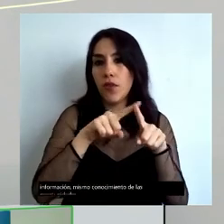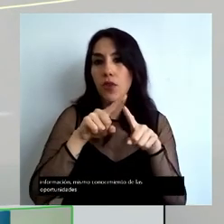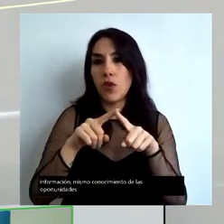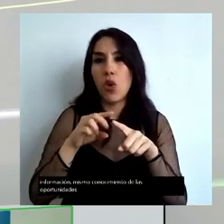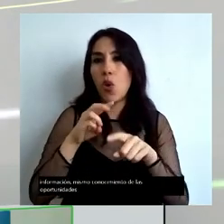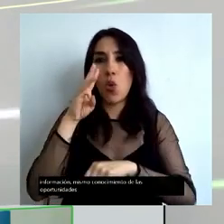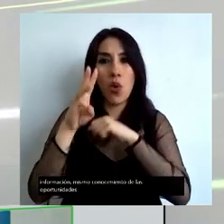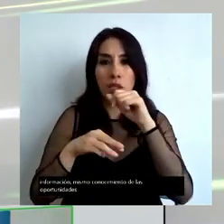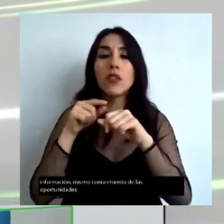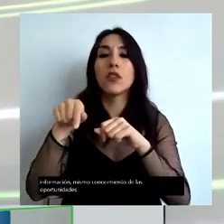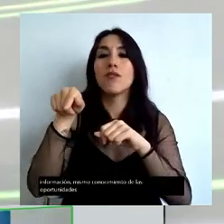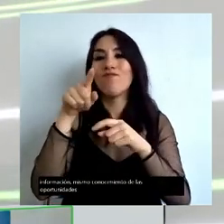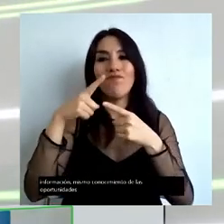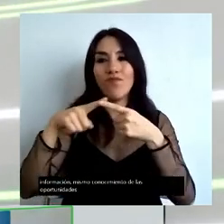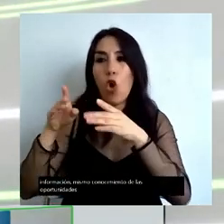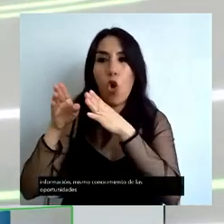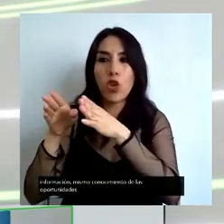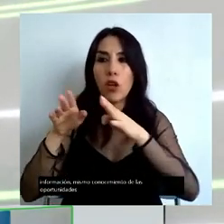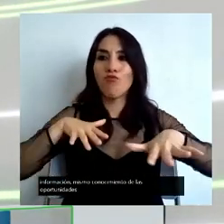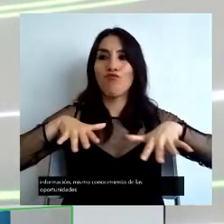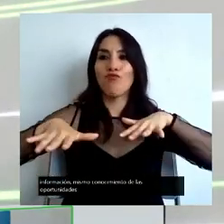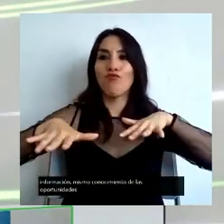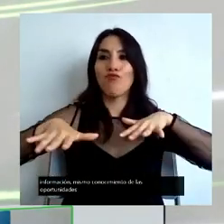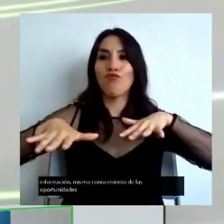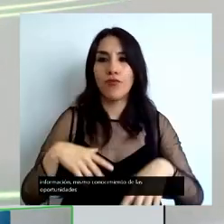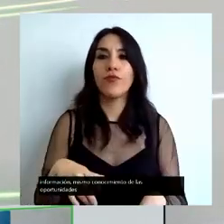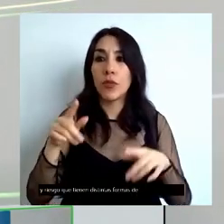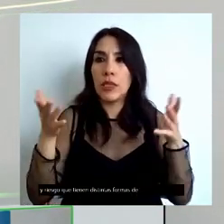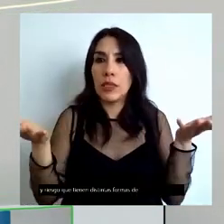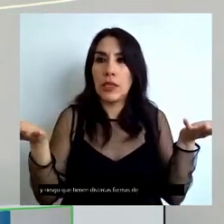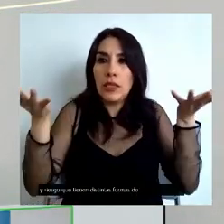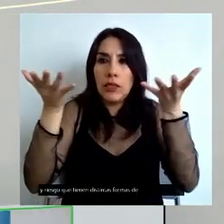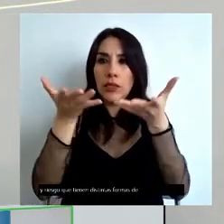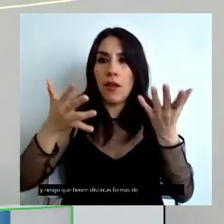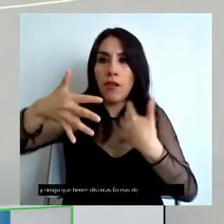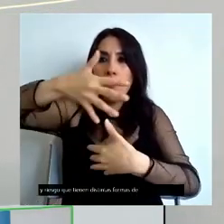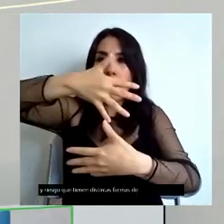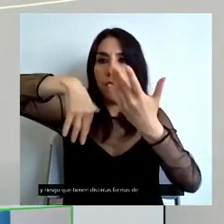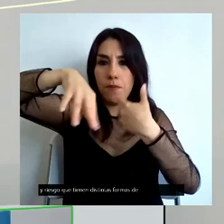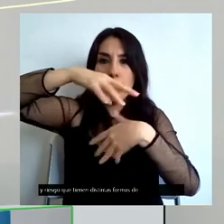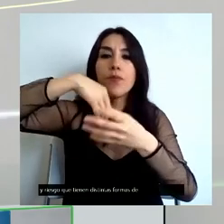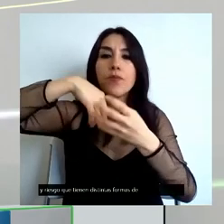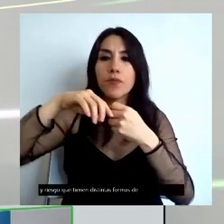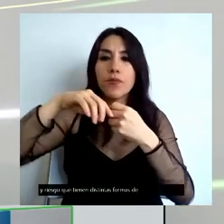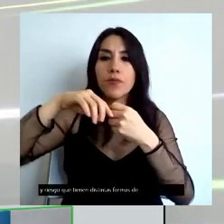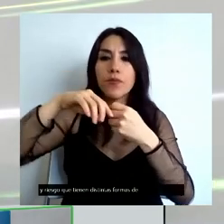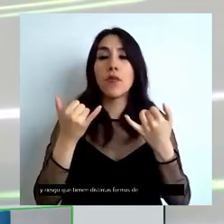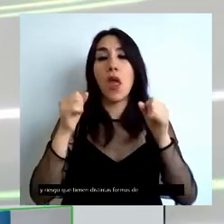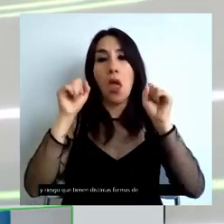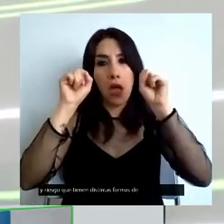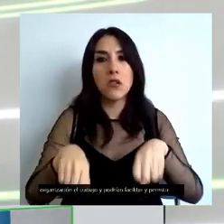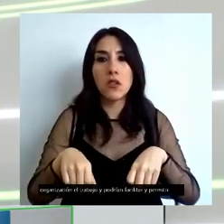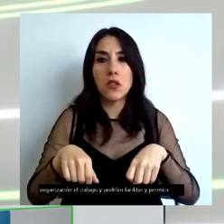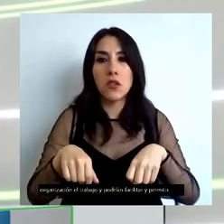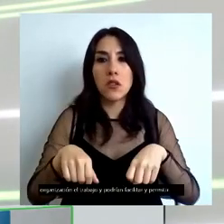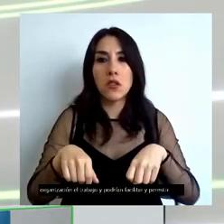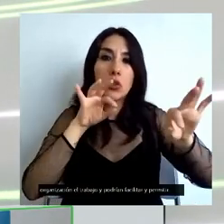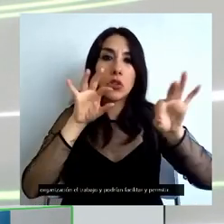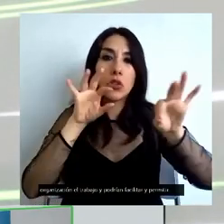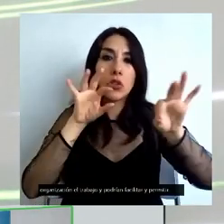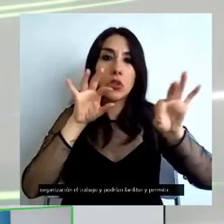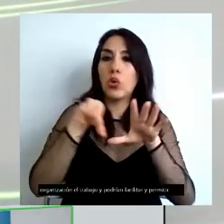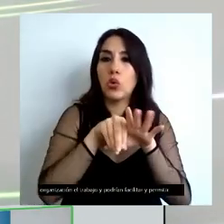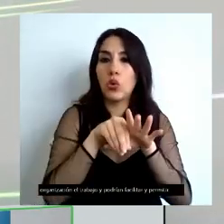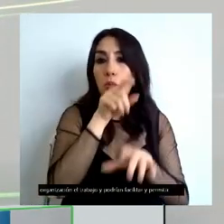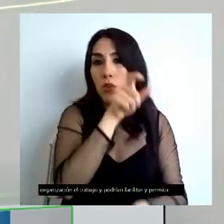podrían facilitar y permitir una mayor y mejor inclusión de las personas con discapacidad. El otro espacio en el